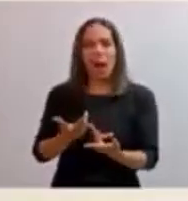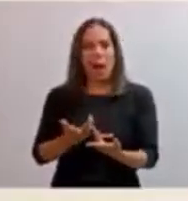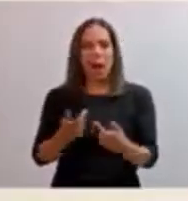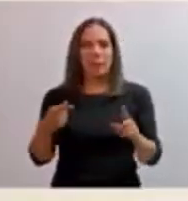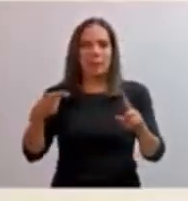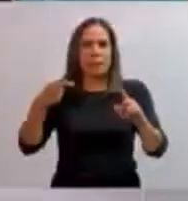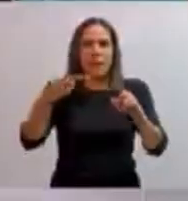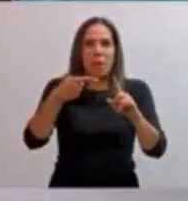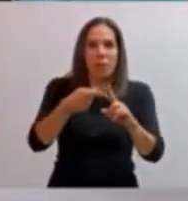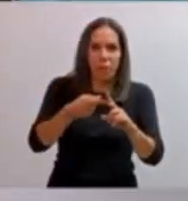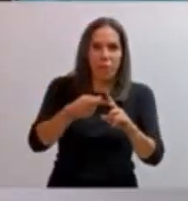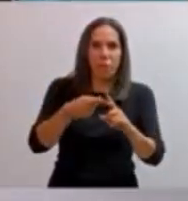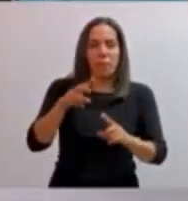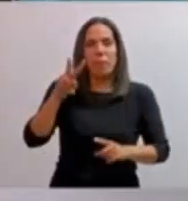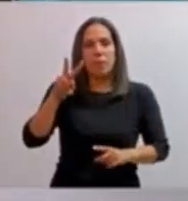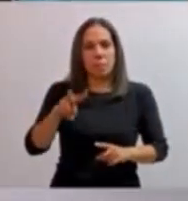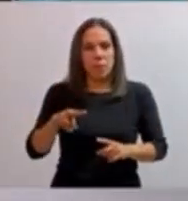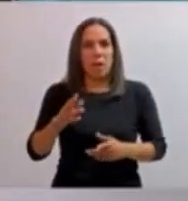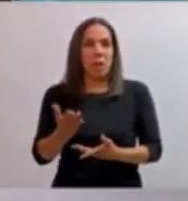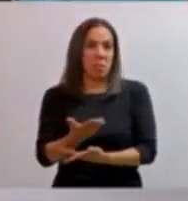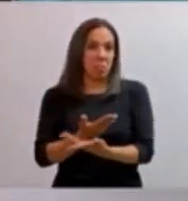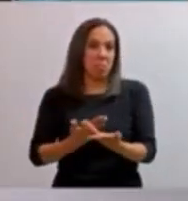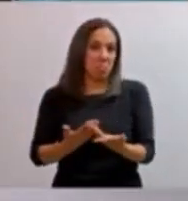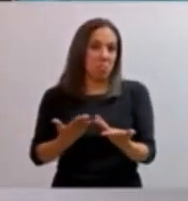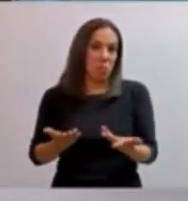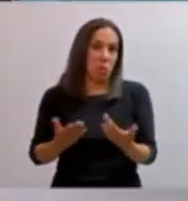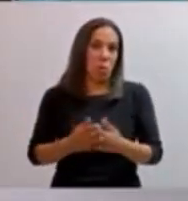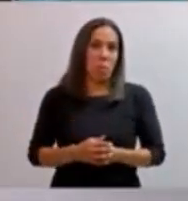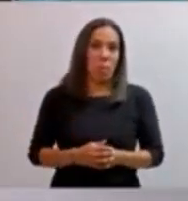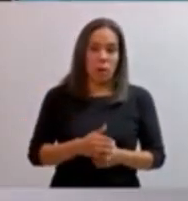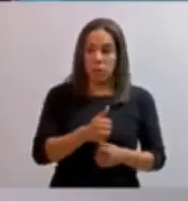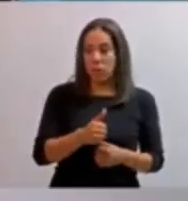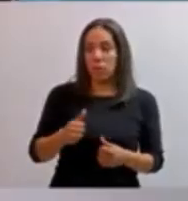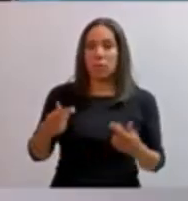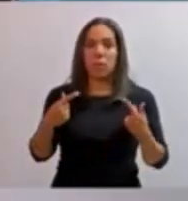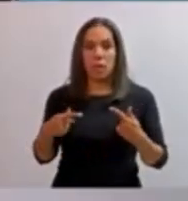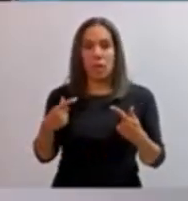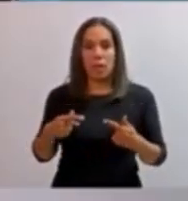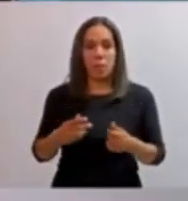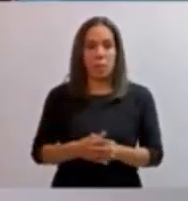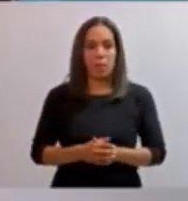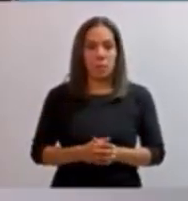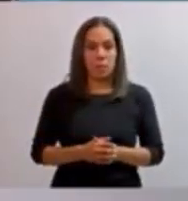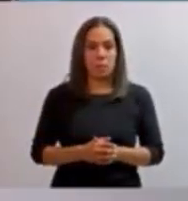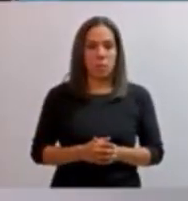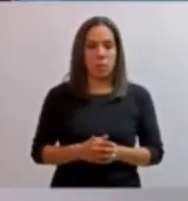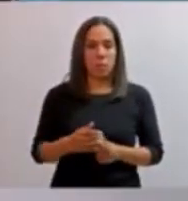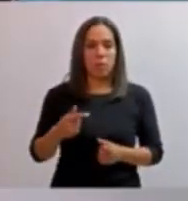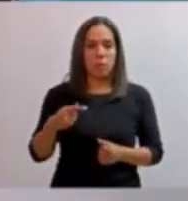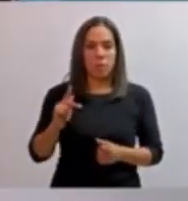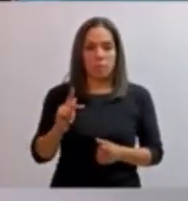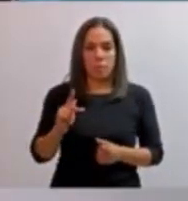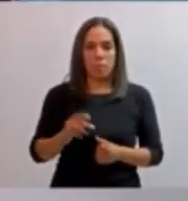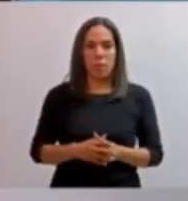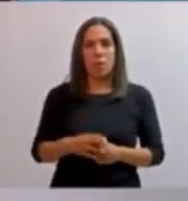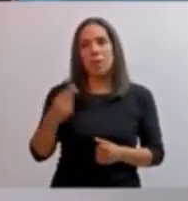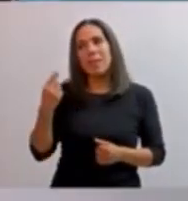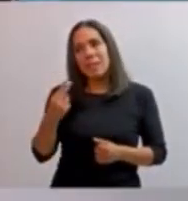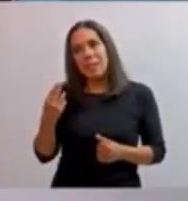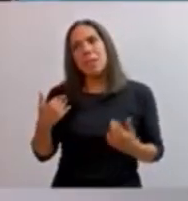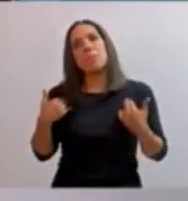la realidad y que era además una realidad compartida, porque aunque cada quien estuvo en su propio consejo, pues de alguna forma era la